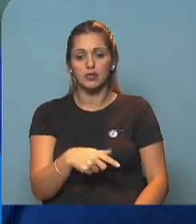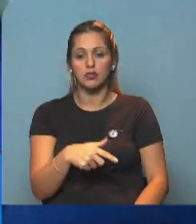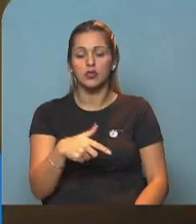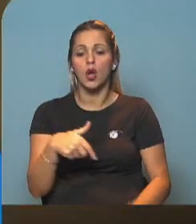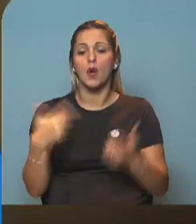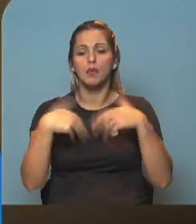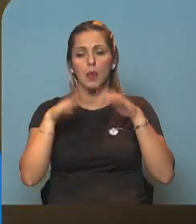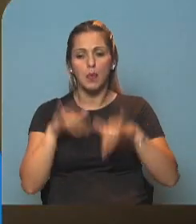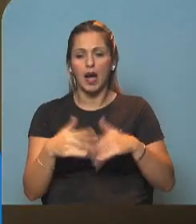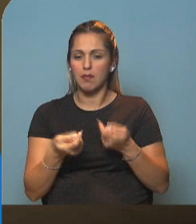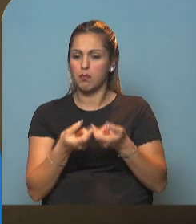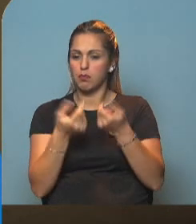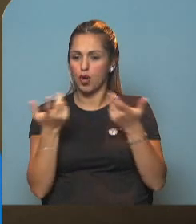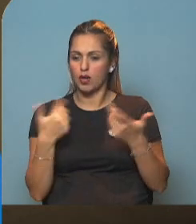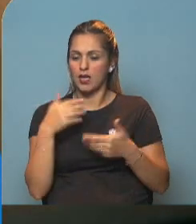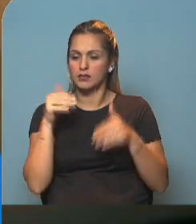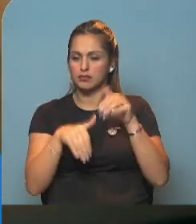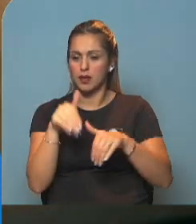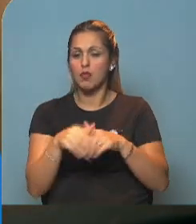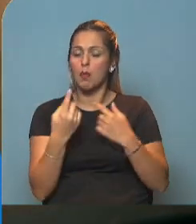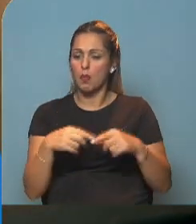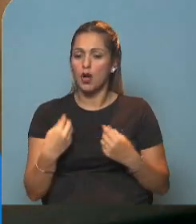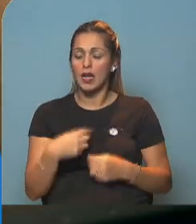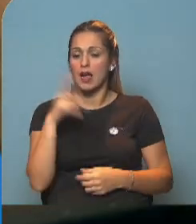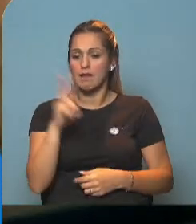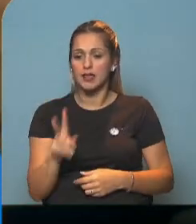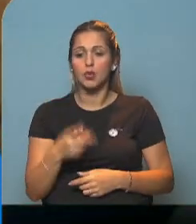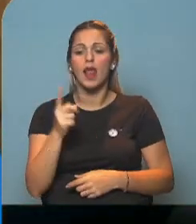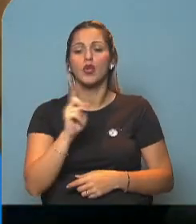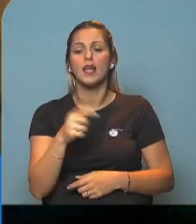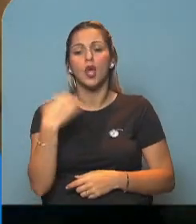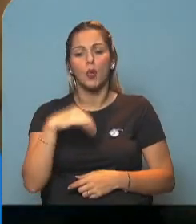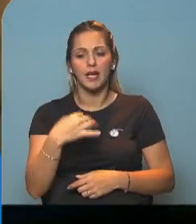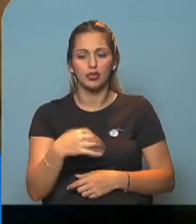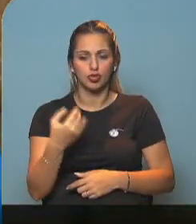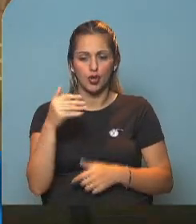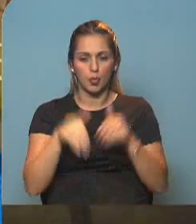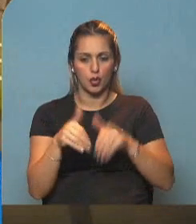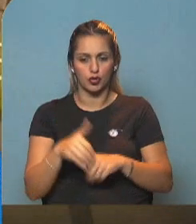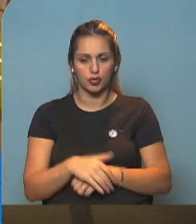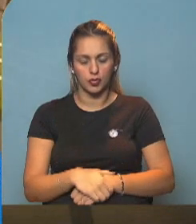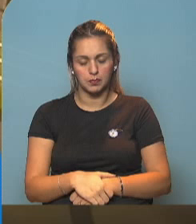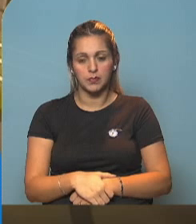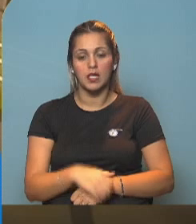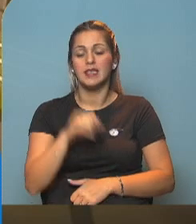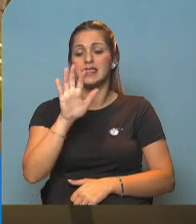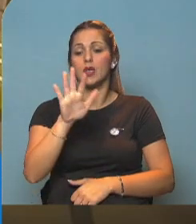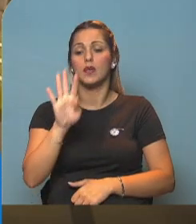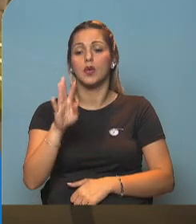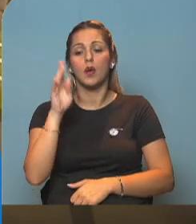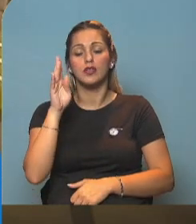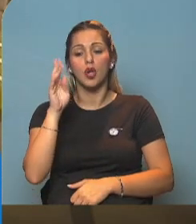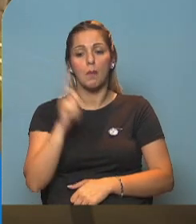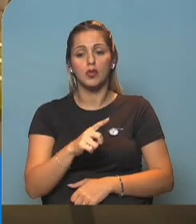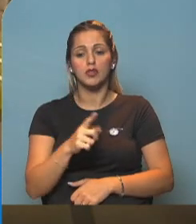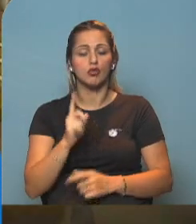baja participación, teniendo en cuenta que en Venezuela el voto no es obligatorio. El 54% de